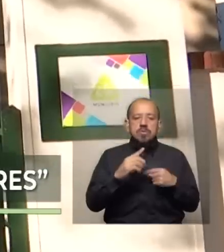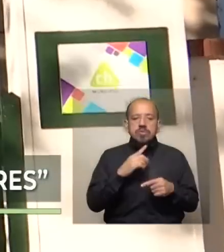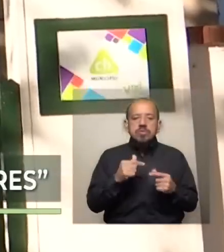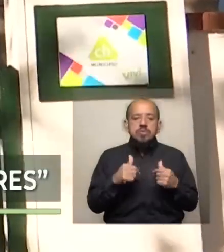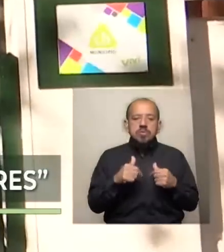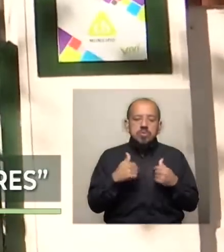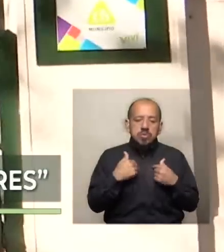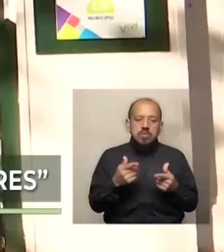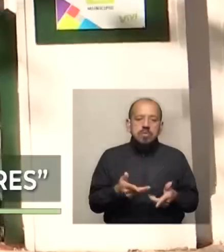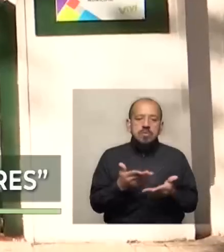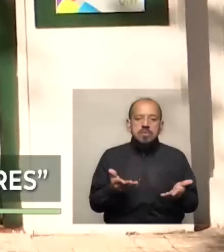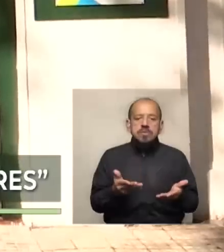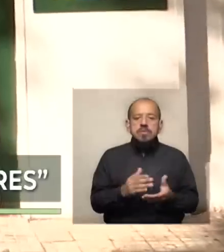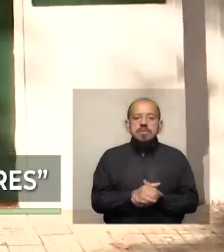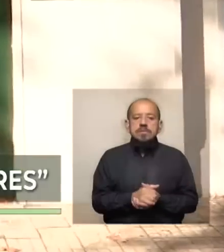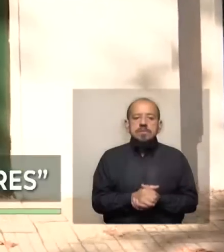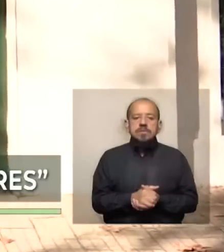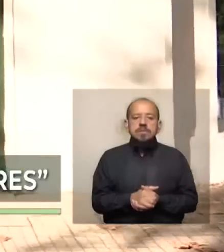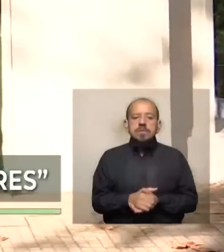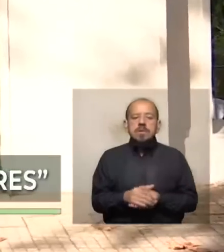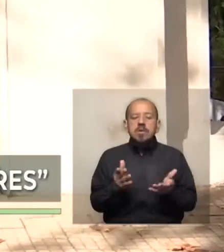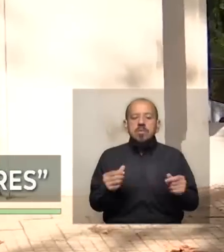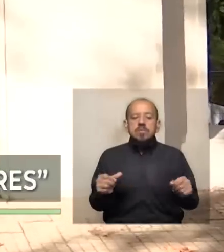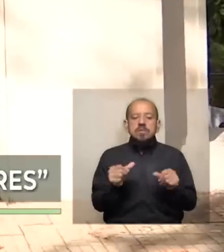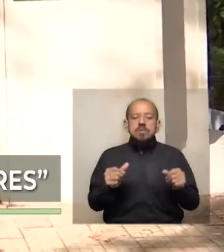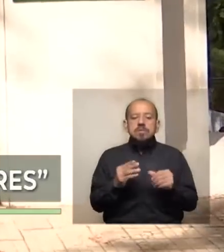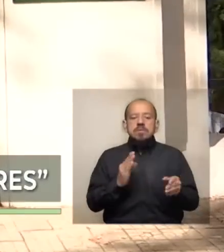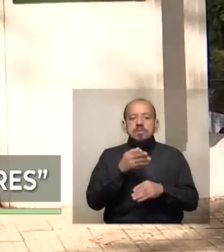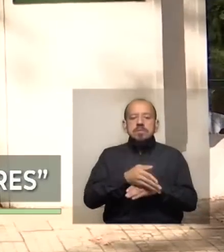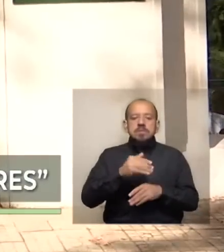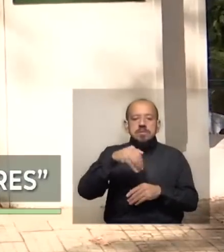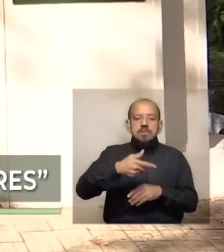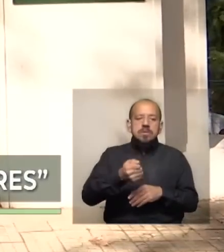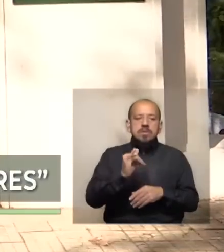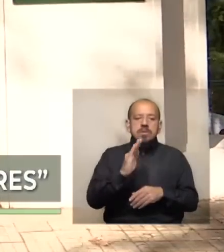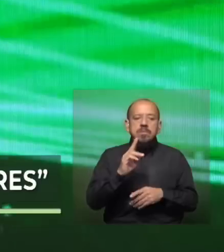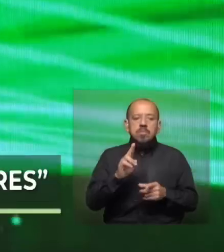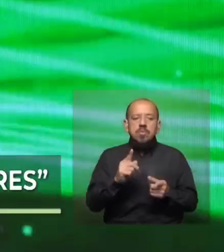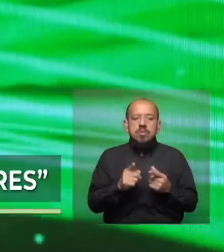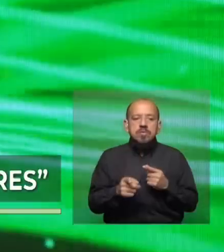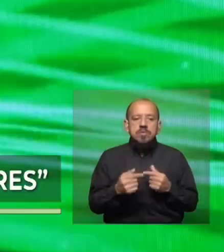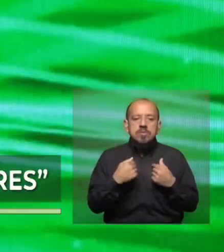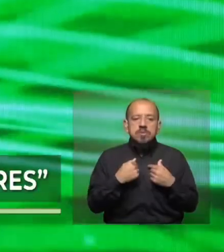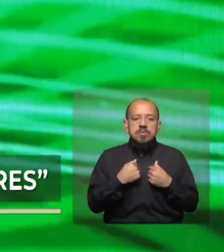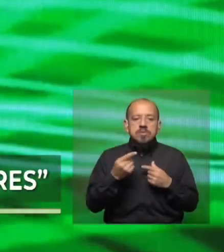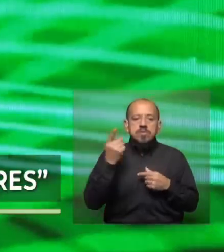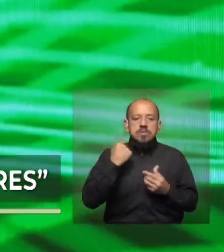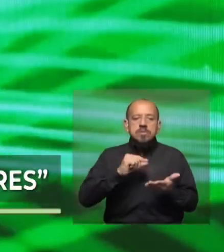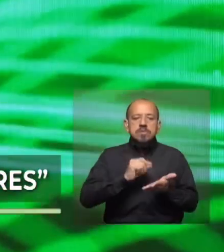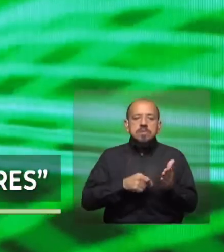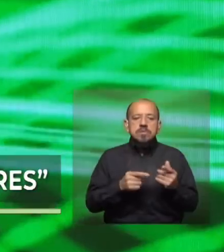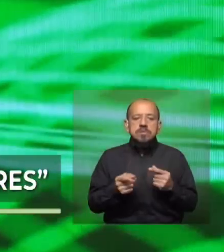vamos a tratar de darle ese espacio Está bueno y cómo cómo se hace para Acceder al espacio maipú justamente bueno espacio maipú nosotros ayer firmamos